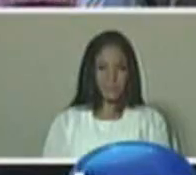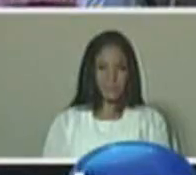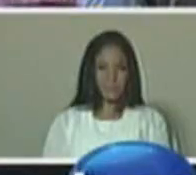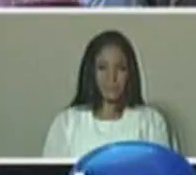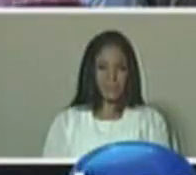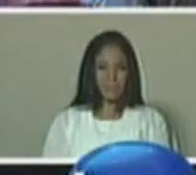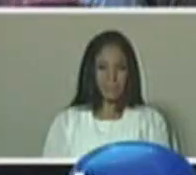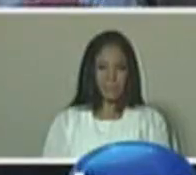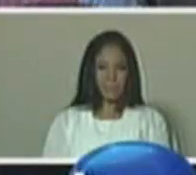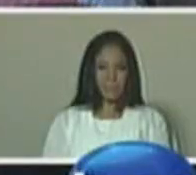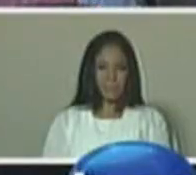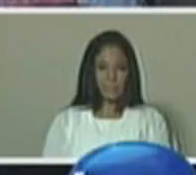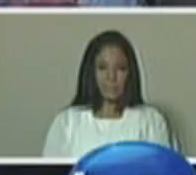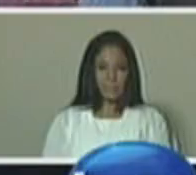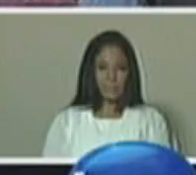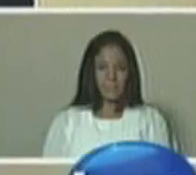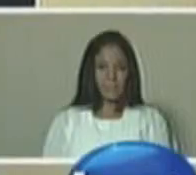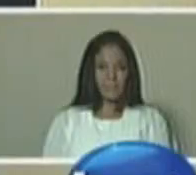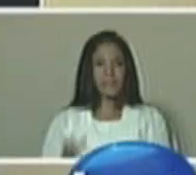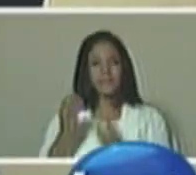Muchísimas gracias, Marisa.